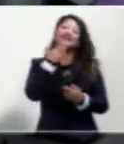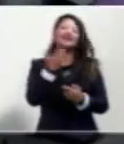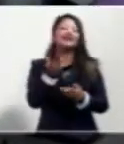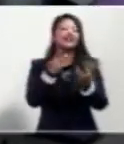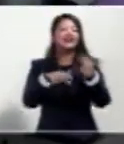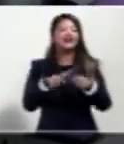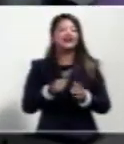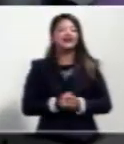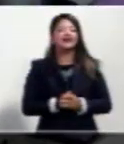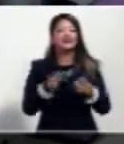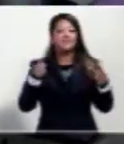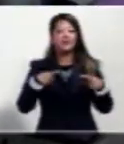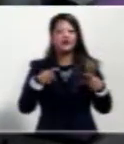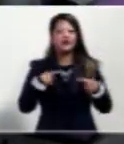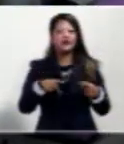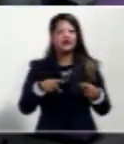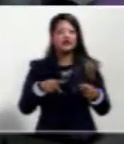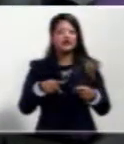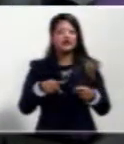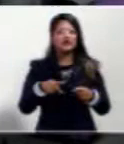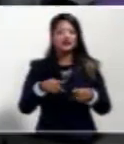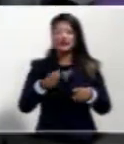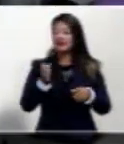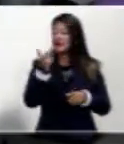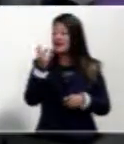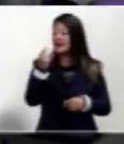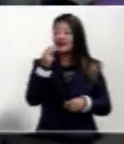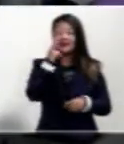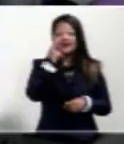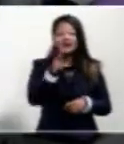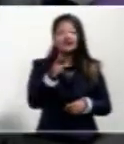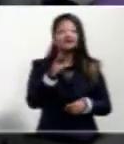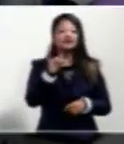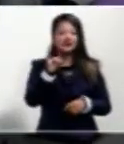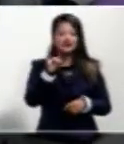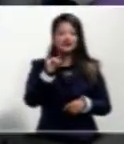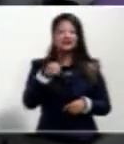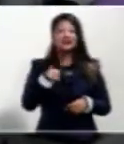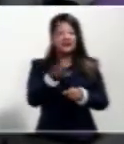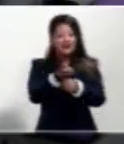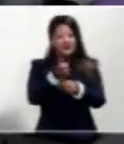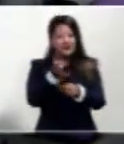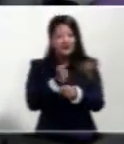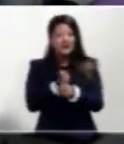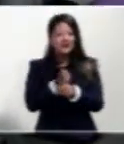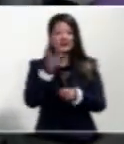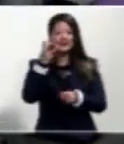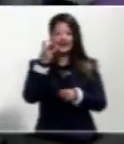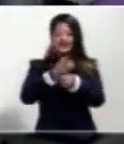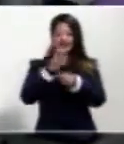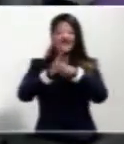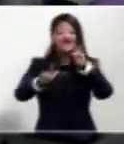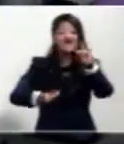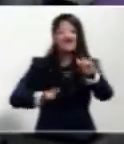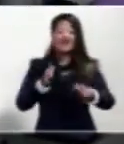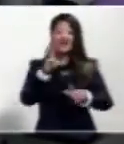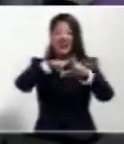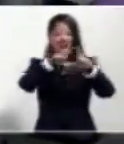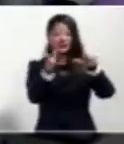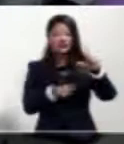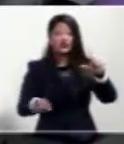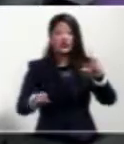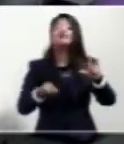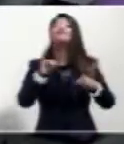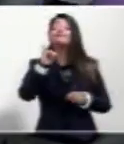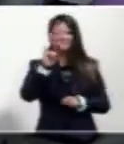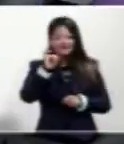público que nos ve este, televisión. Pues sí, más que nada invitarlos a la tercera Feria Nacional del Pulque.